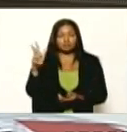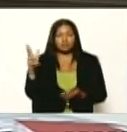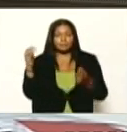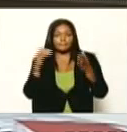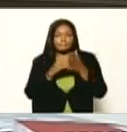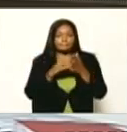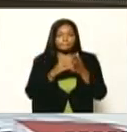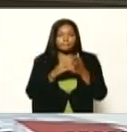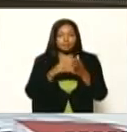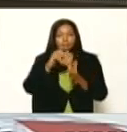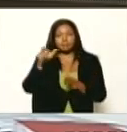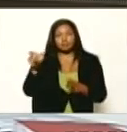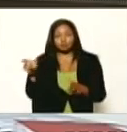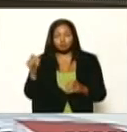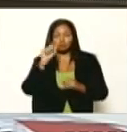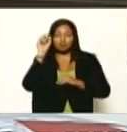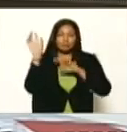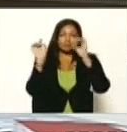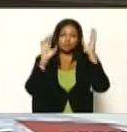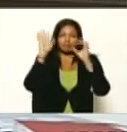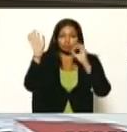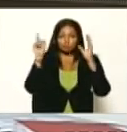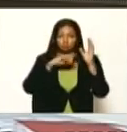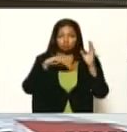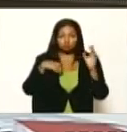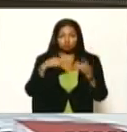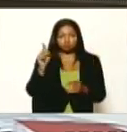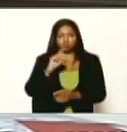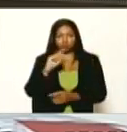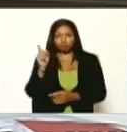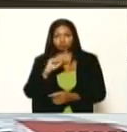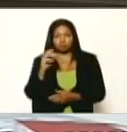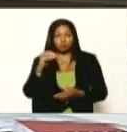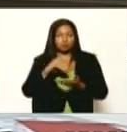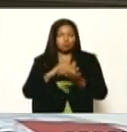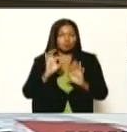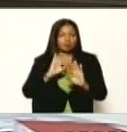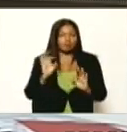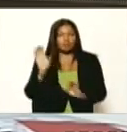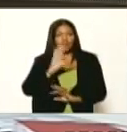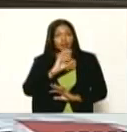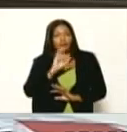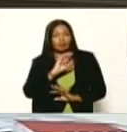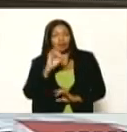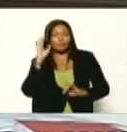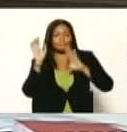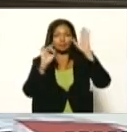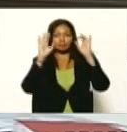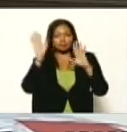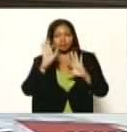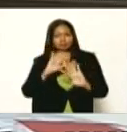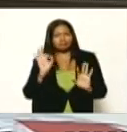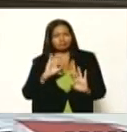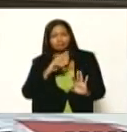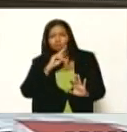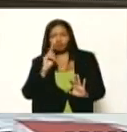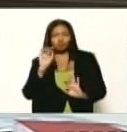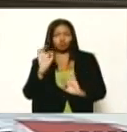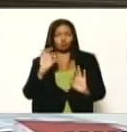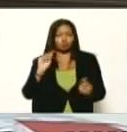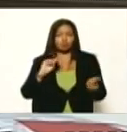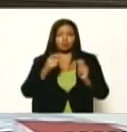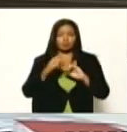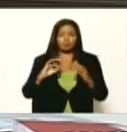183.806 candidatos. Eso no los inventamos nosotros, presidente. No nos pusimos desde Caracas a inventar nombres, no, al contrario.